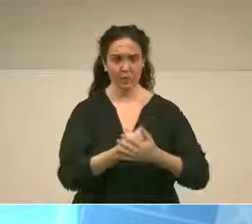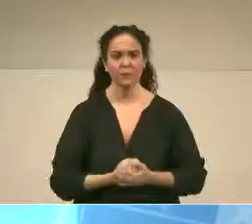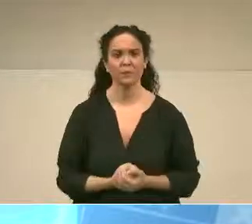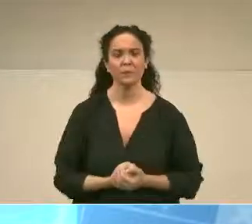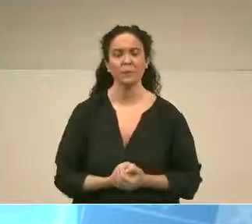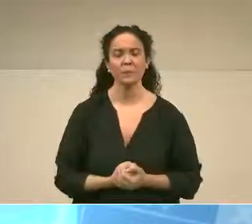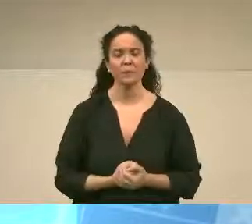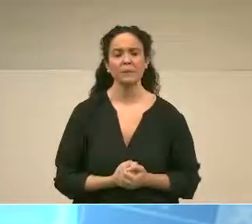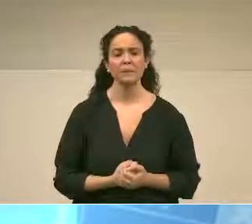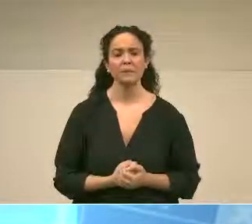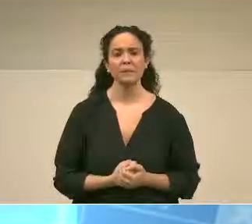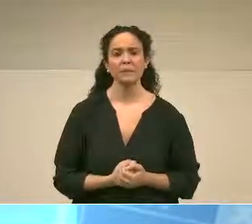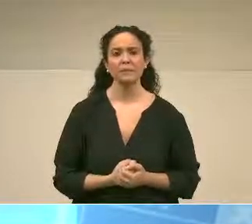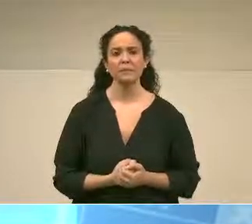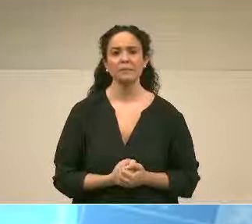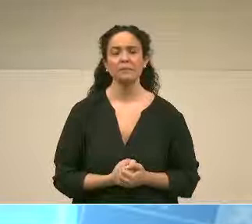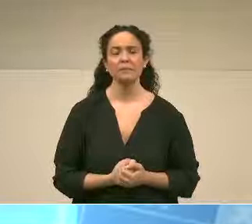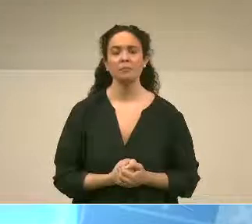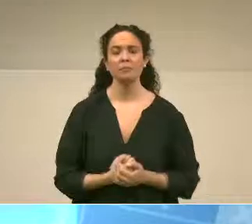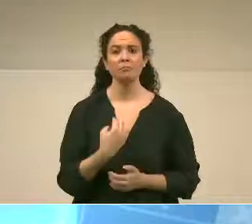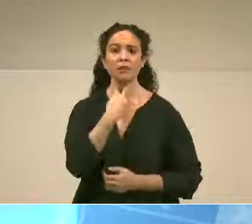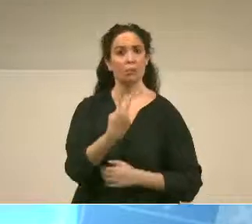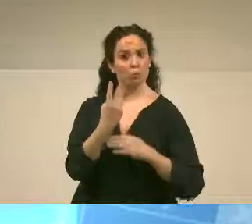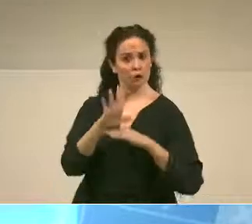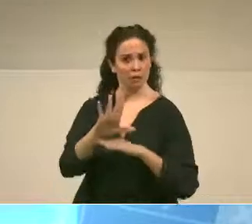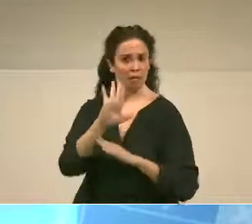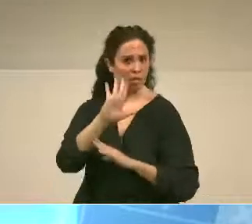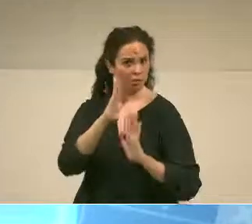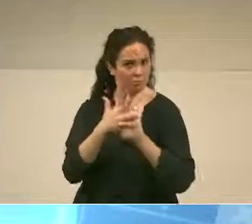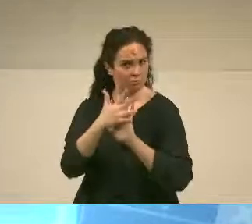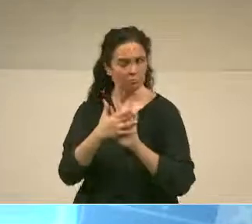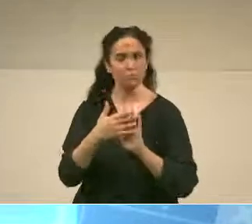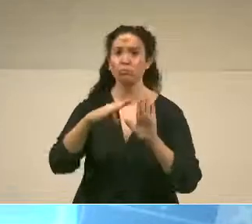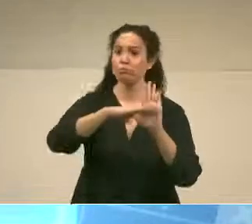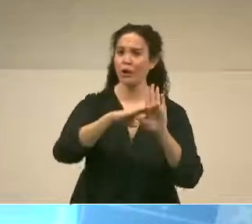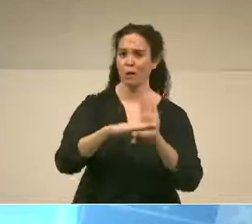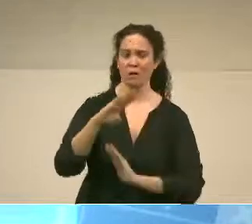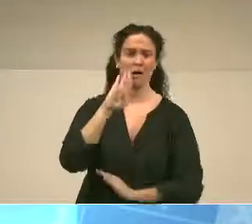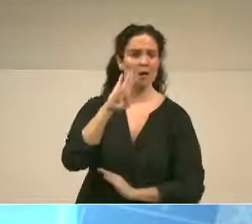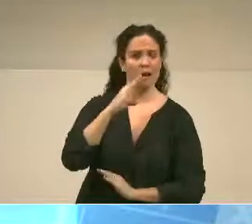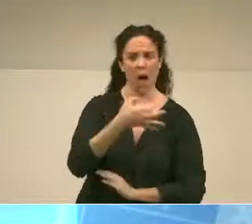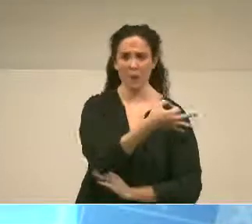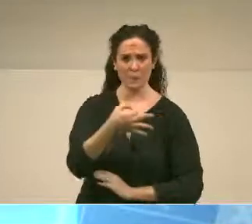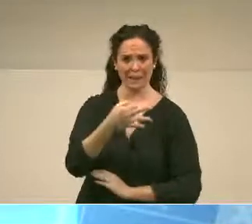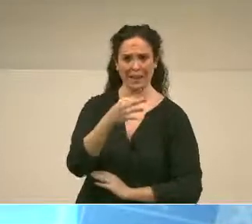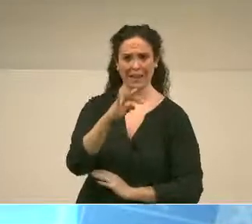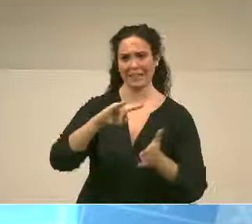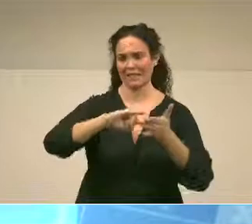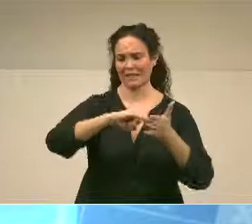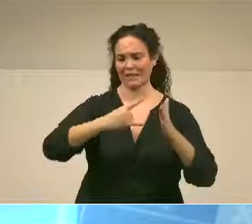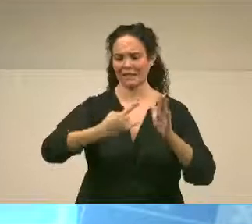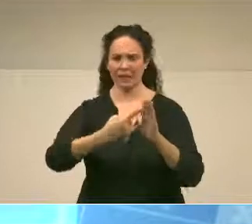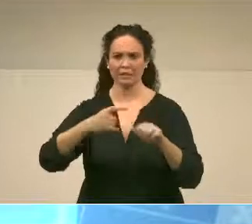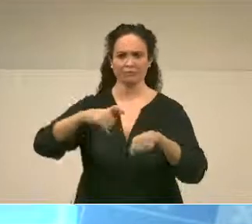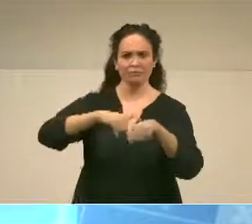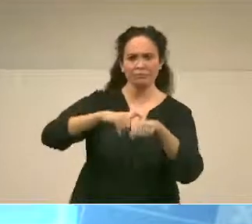Eta Zupiria sailburuak aipatzen zuen bezala, Bikaintek programaren oinarriak nolakoak izango dian